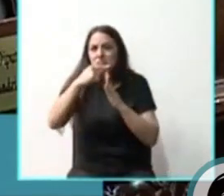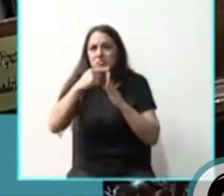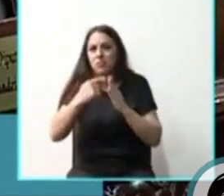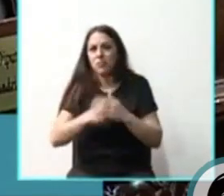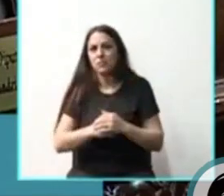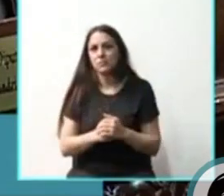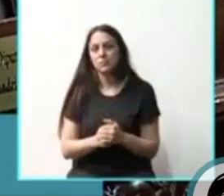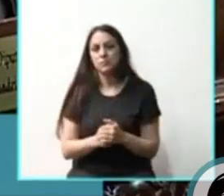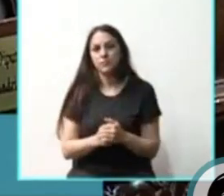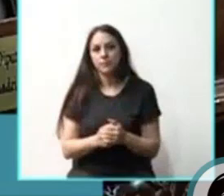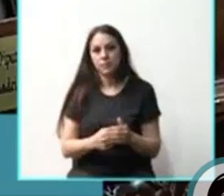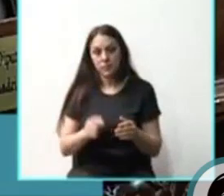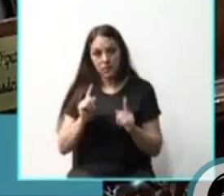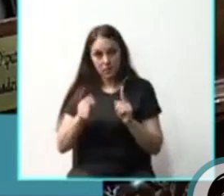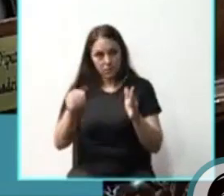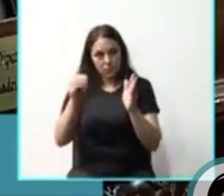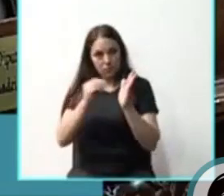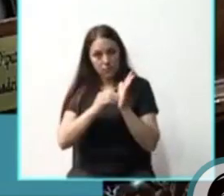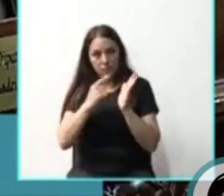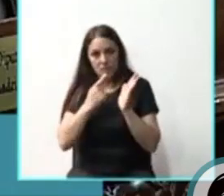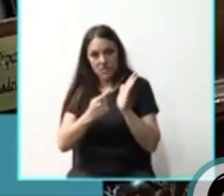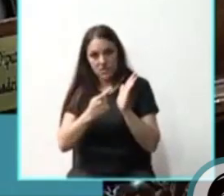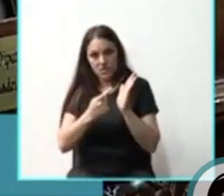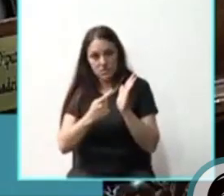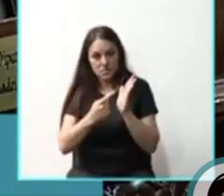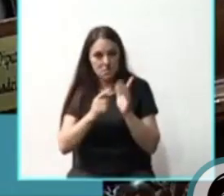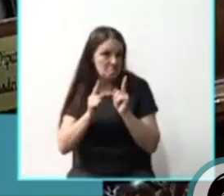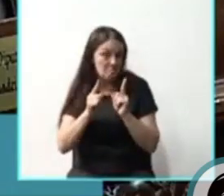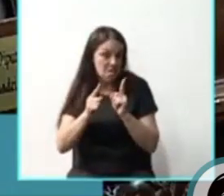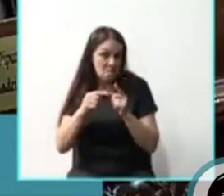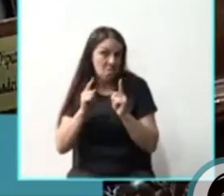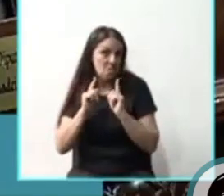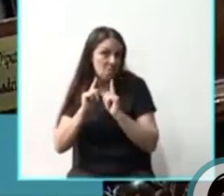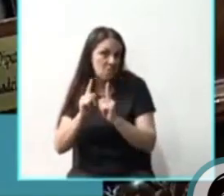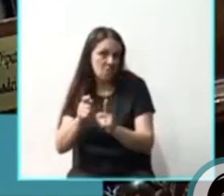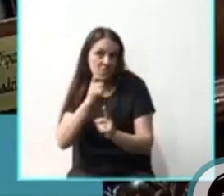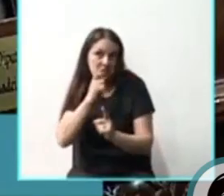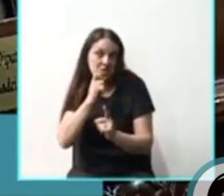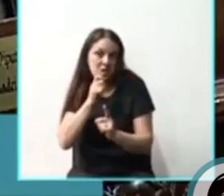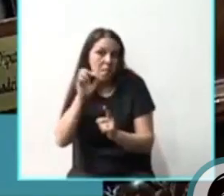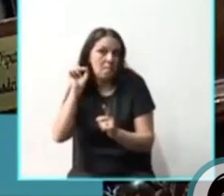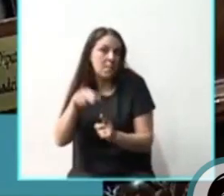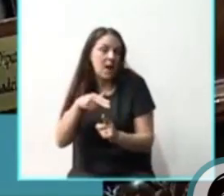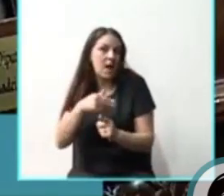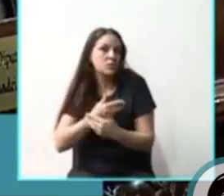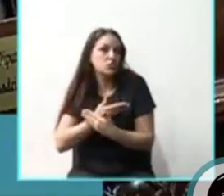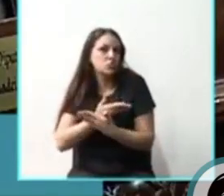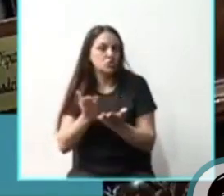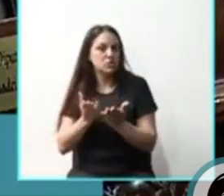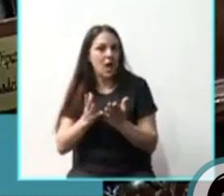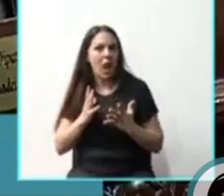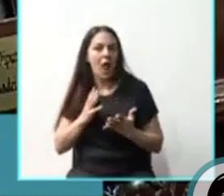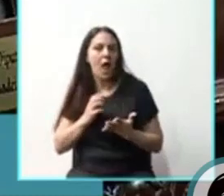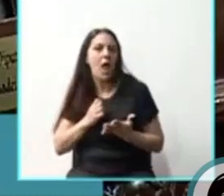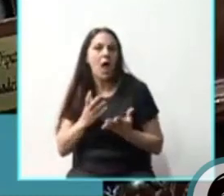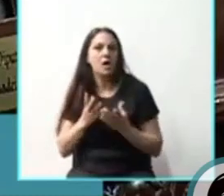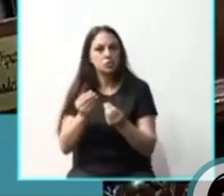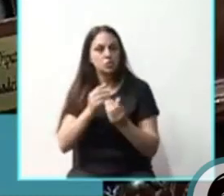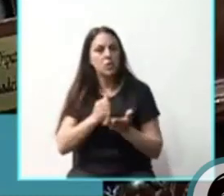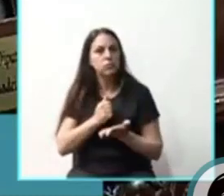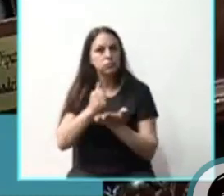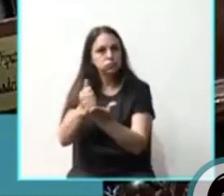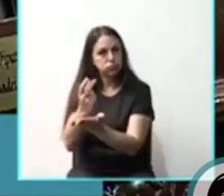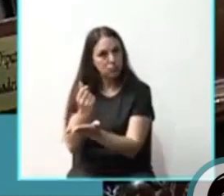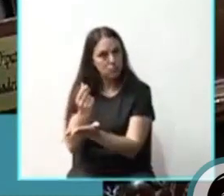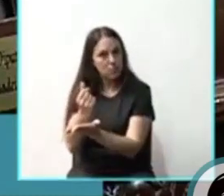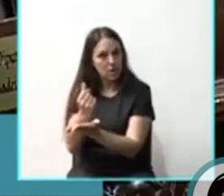que esto se hace pese a que existen planes sociales ayudas de los municipios de